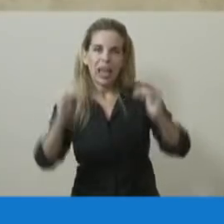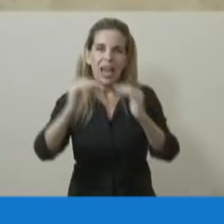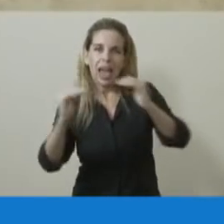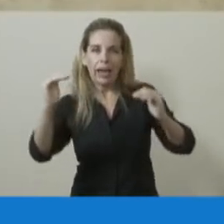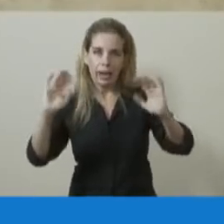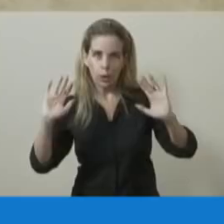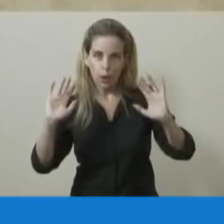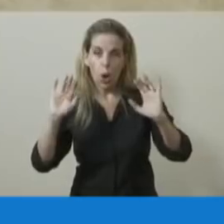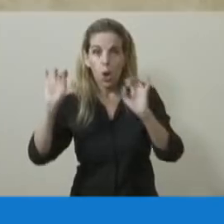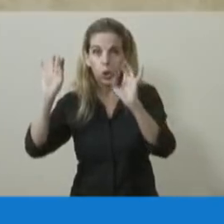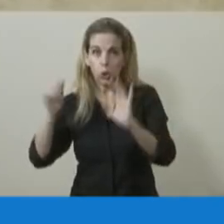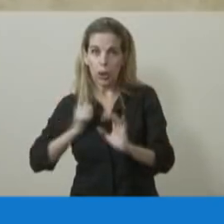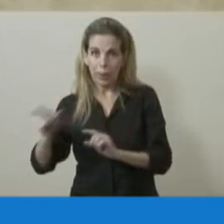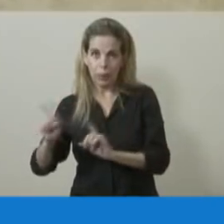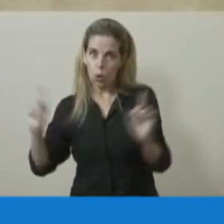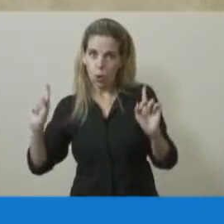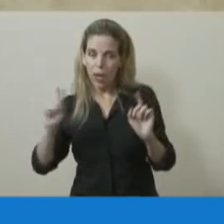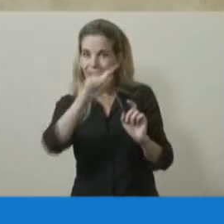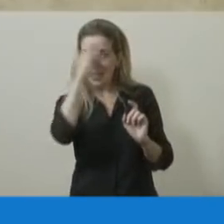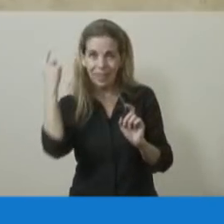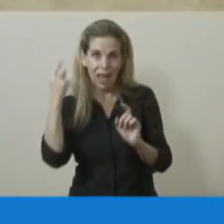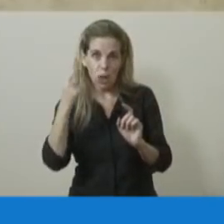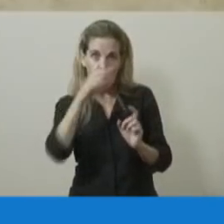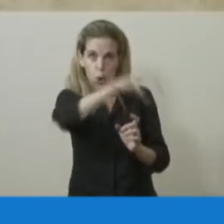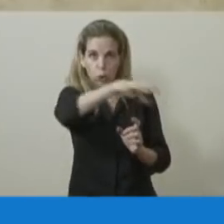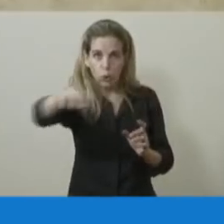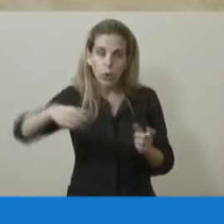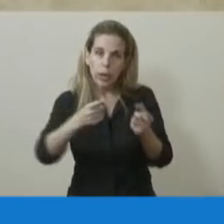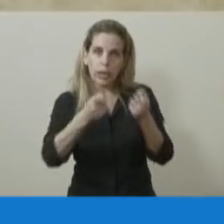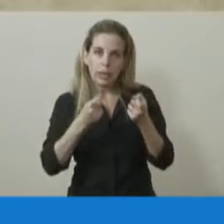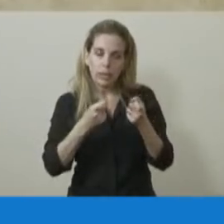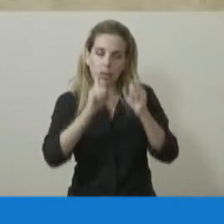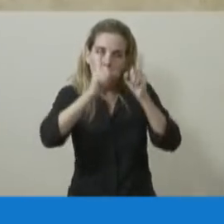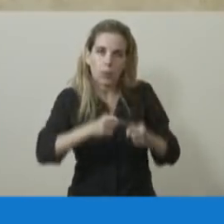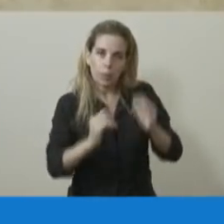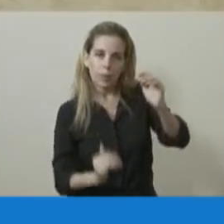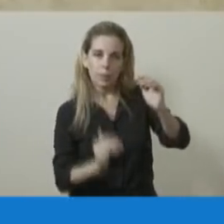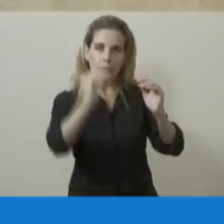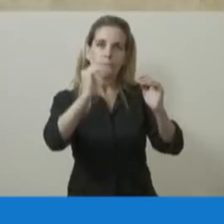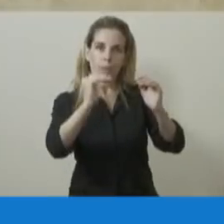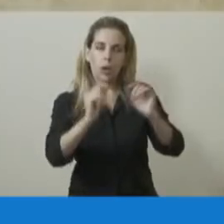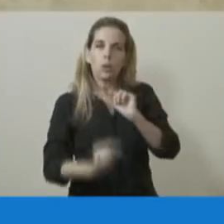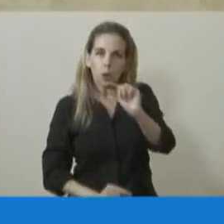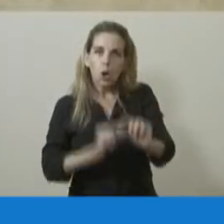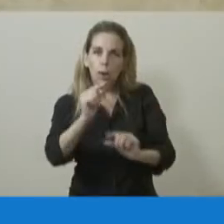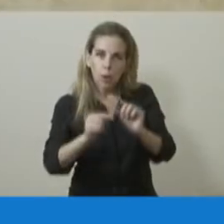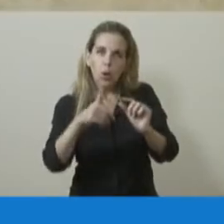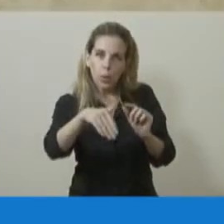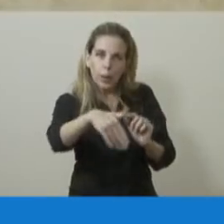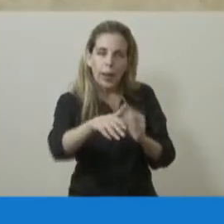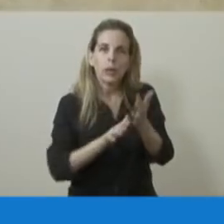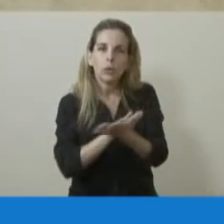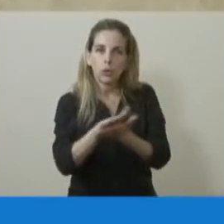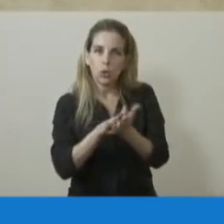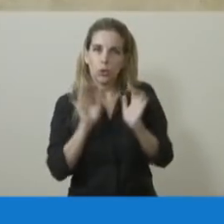Estado, porque lamentablemente en todo el Estado hay rémoras de esta naturaleza y tenemos que ir poco a poco resolviéndolas. Y